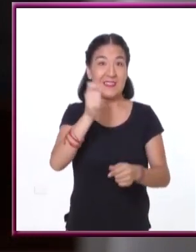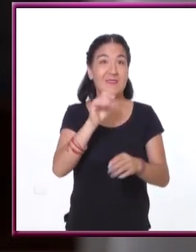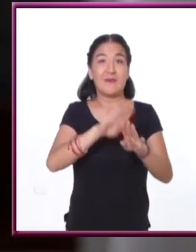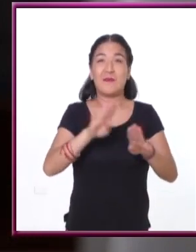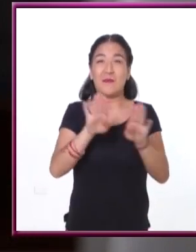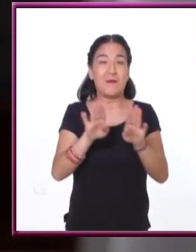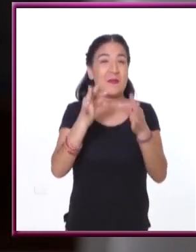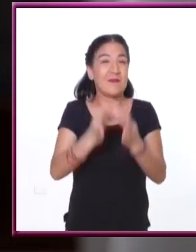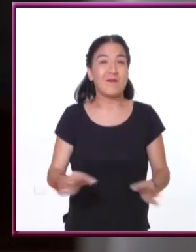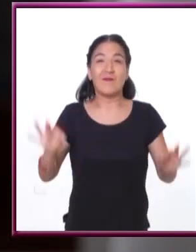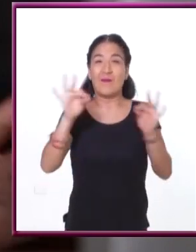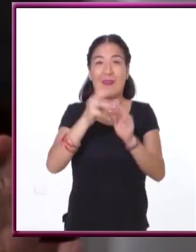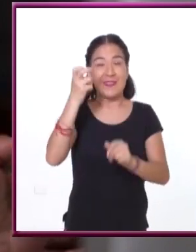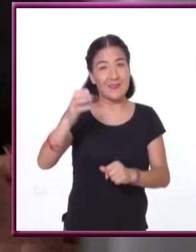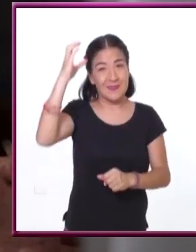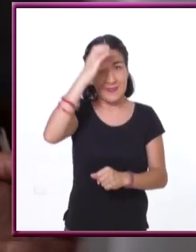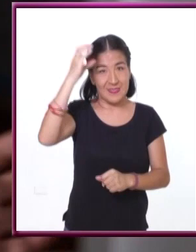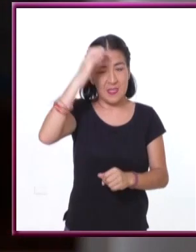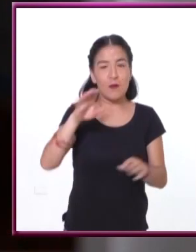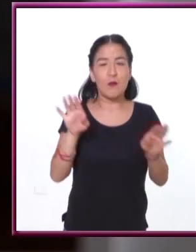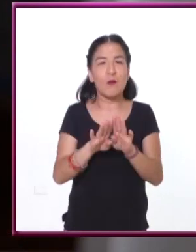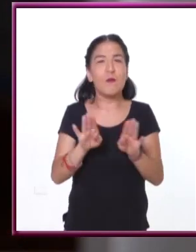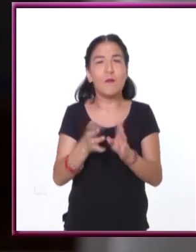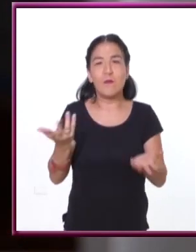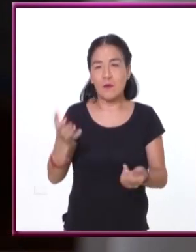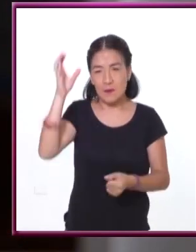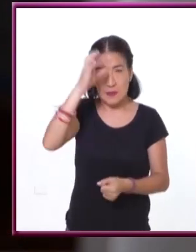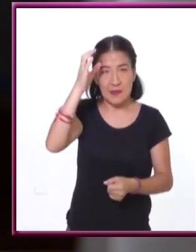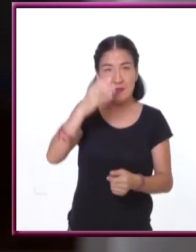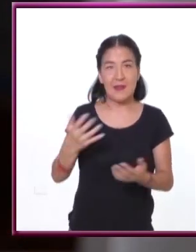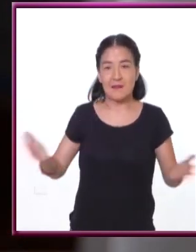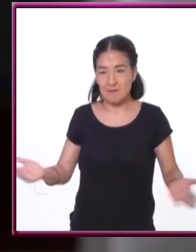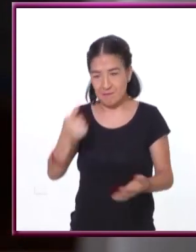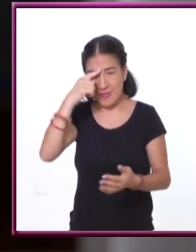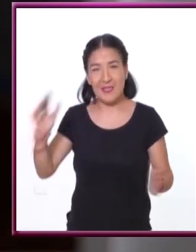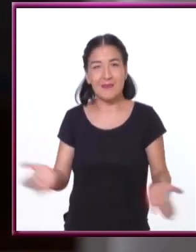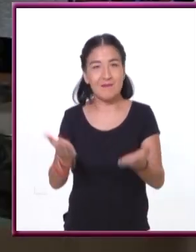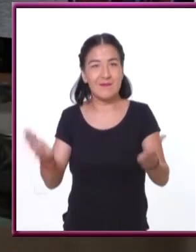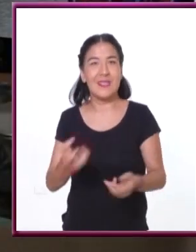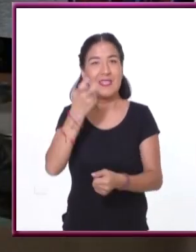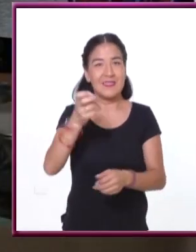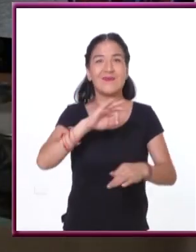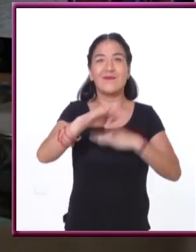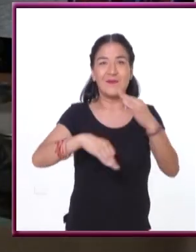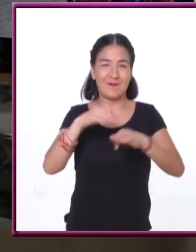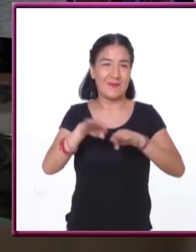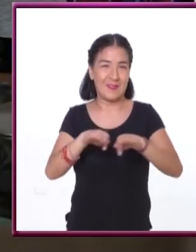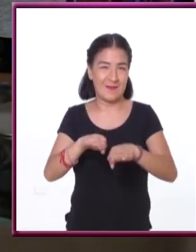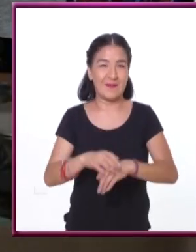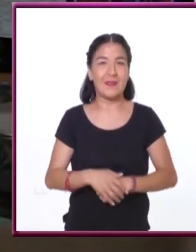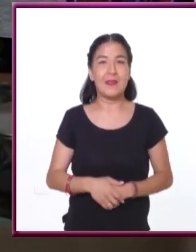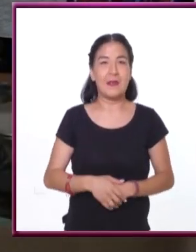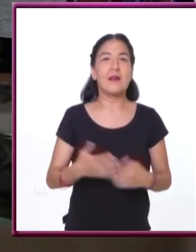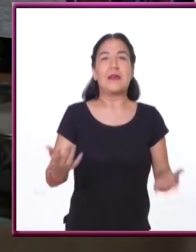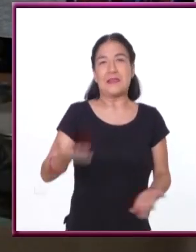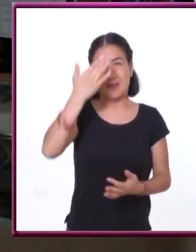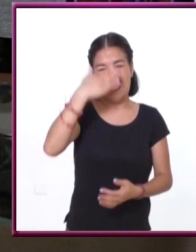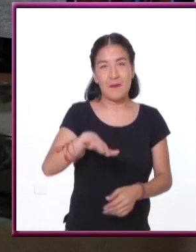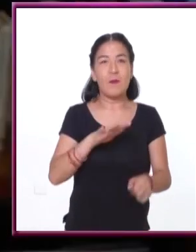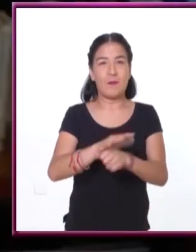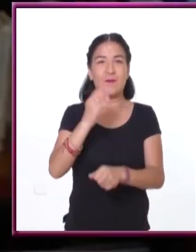relevante dentro de la ciencia. ¿Cómo la ciencia impulsa a las matemáticas actualmente? Sabemos el caso